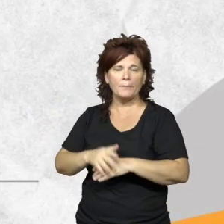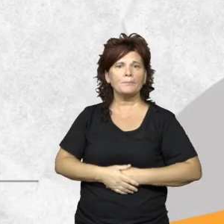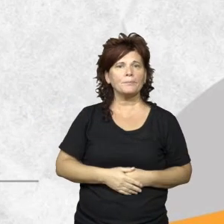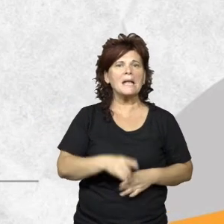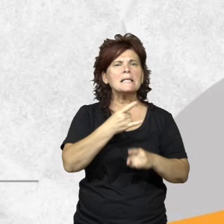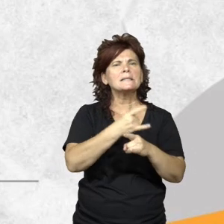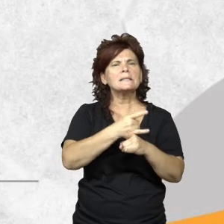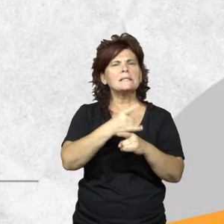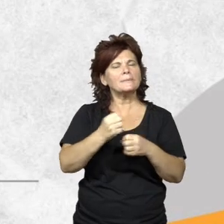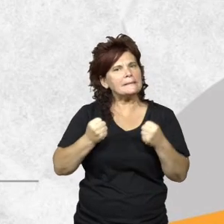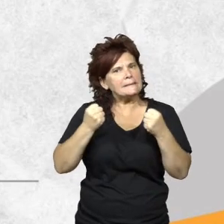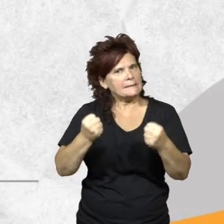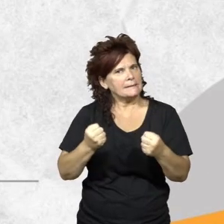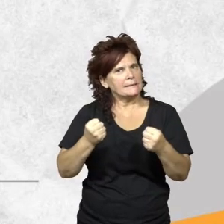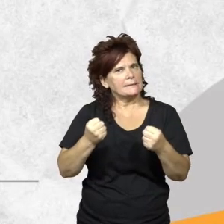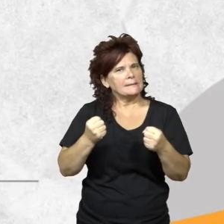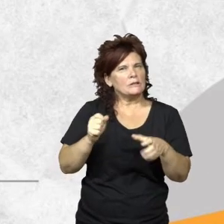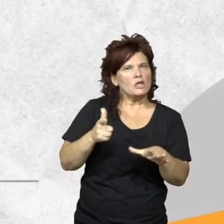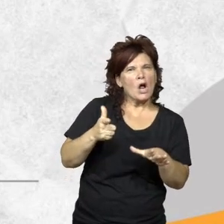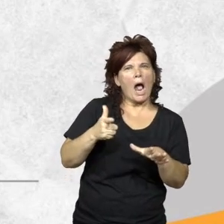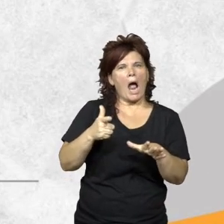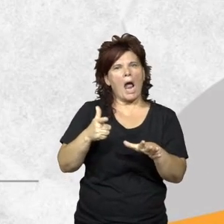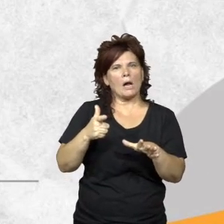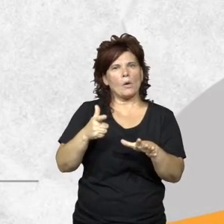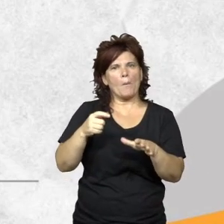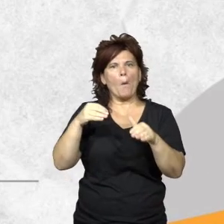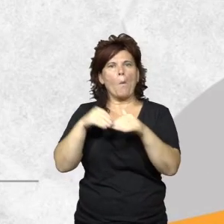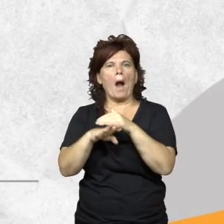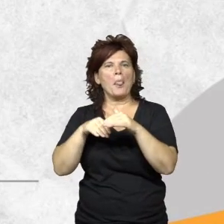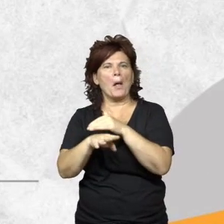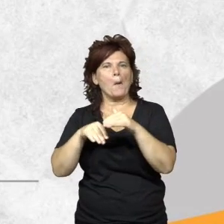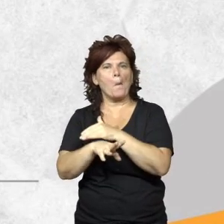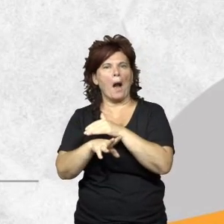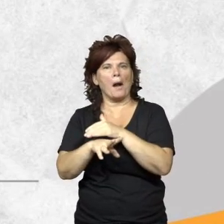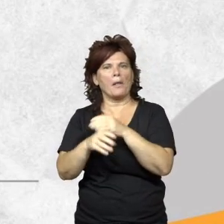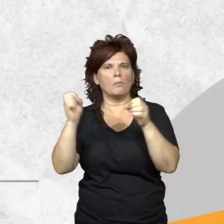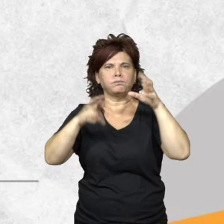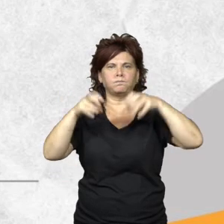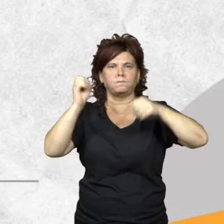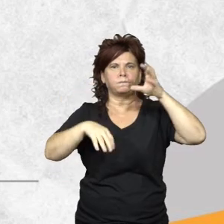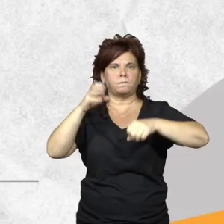Siempre se intenta que no tengan demasiado acopio de residuos industriales.